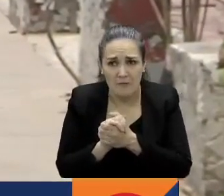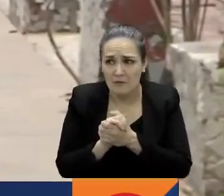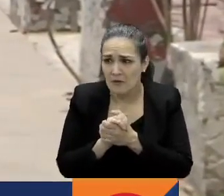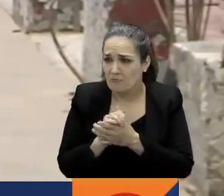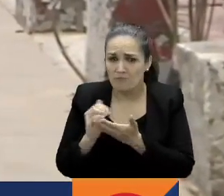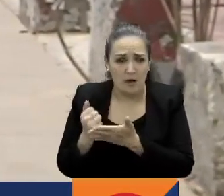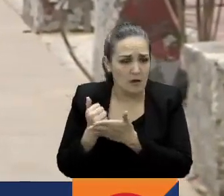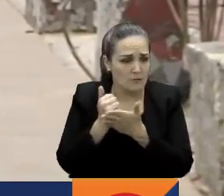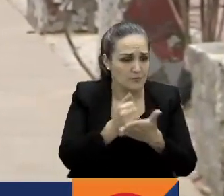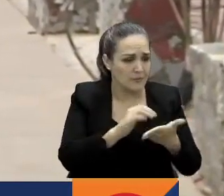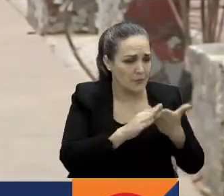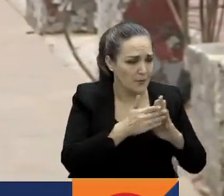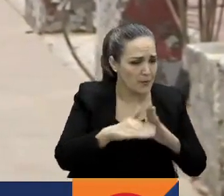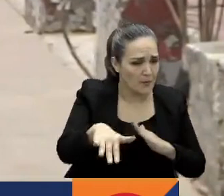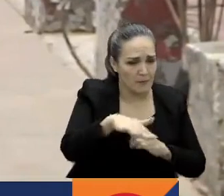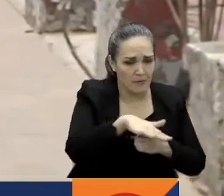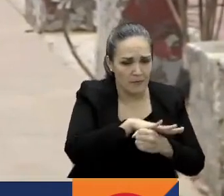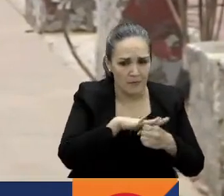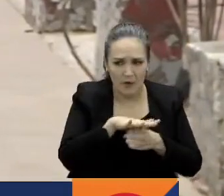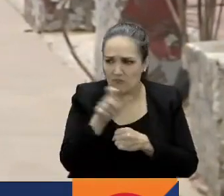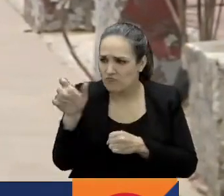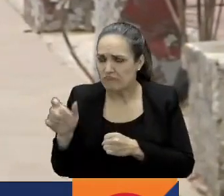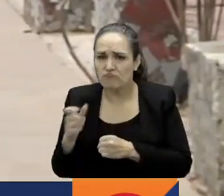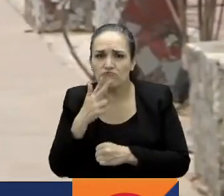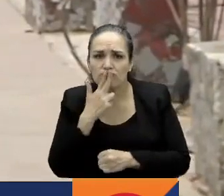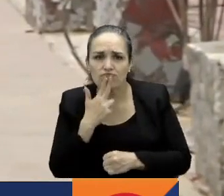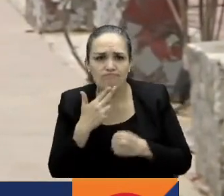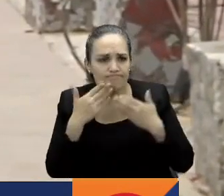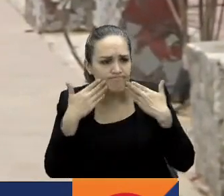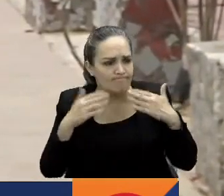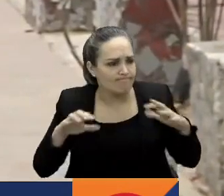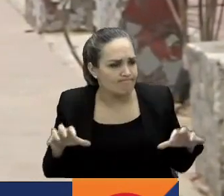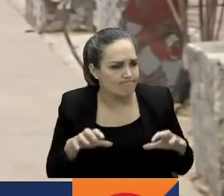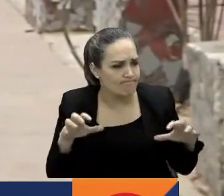comuna, a mucha gente aquí en el sector metropolitano.